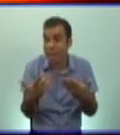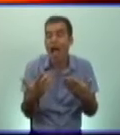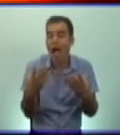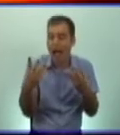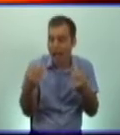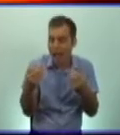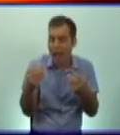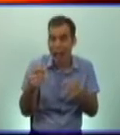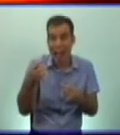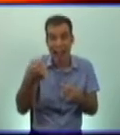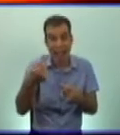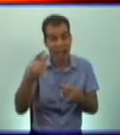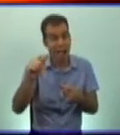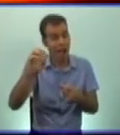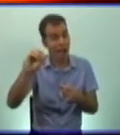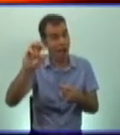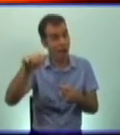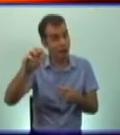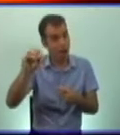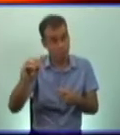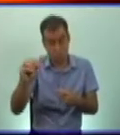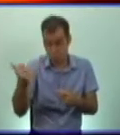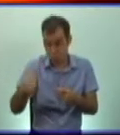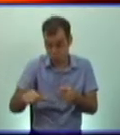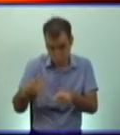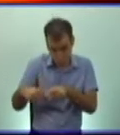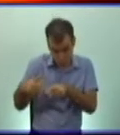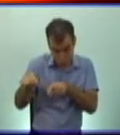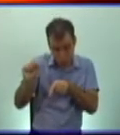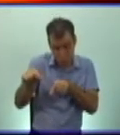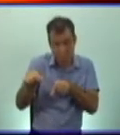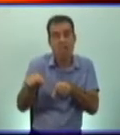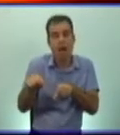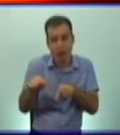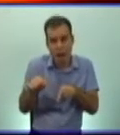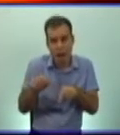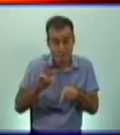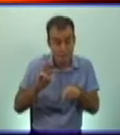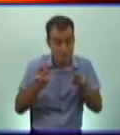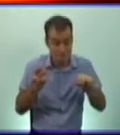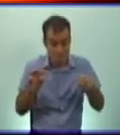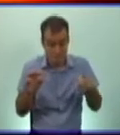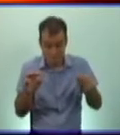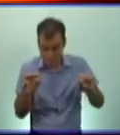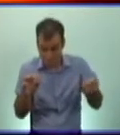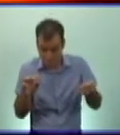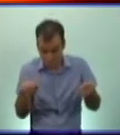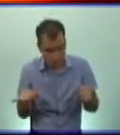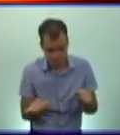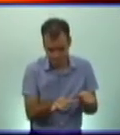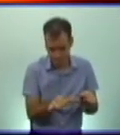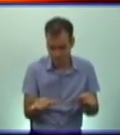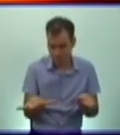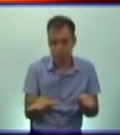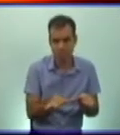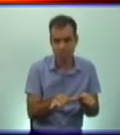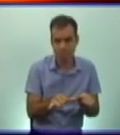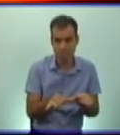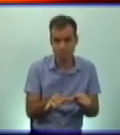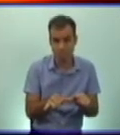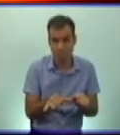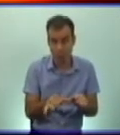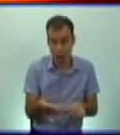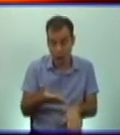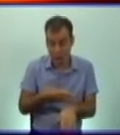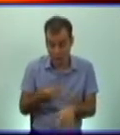de cada sustancia y sus correspondientes masas son iguales antes y después de la reacción. Es decir, la cantidad